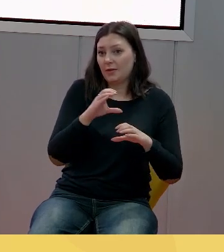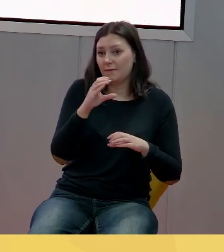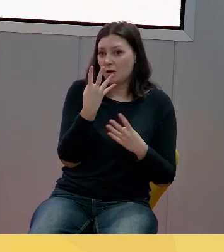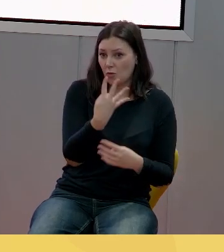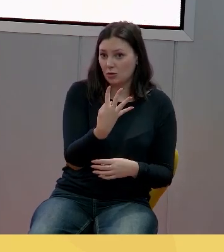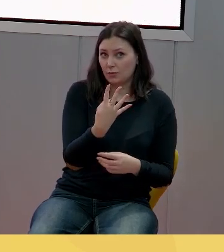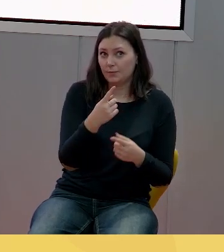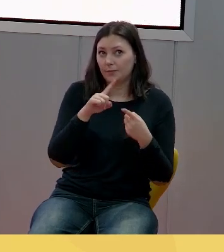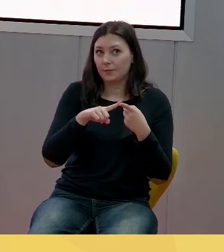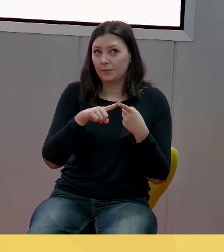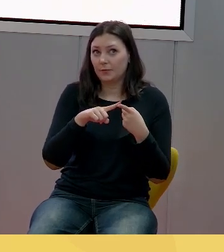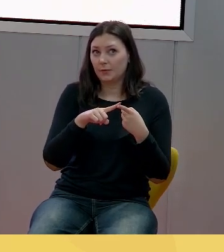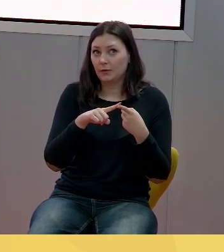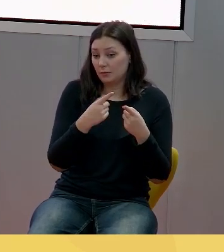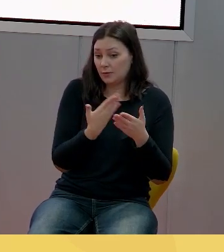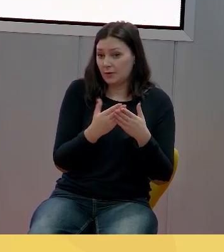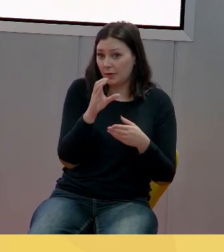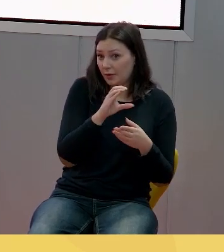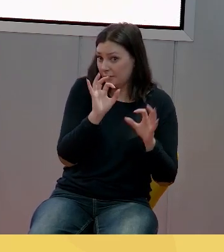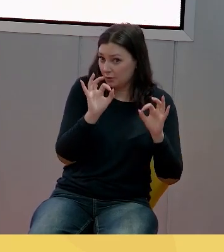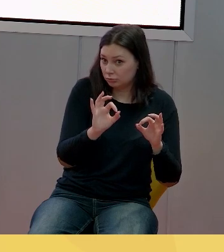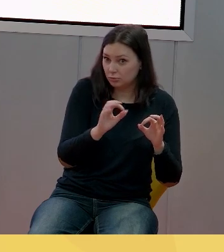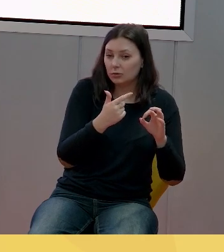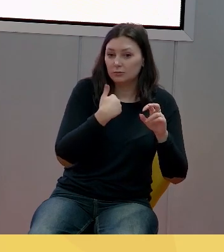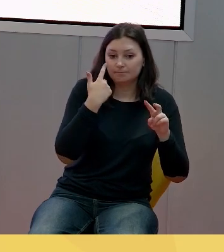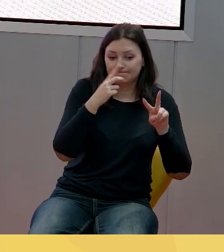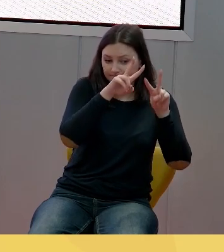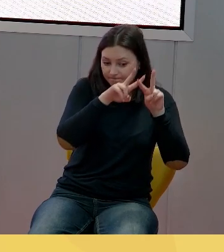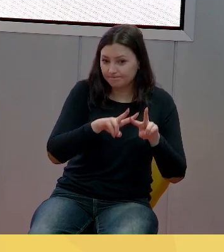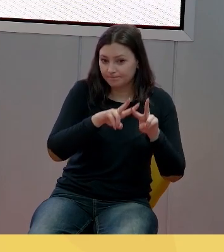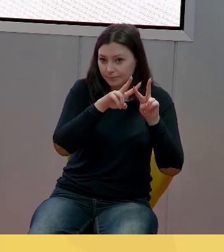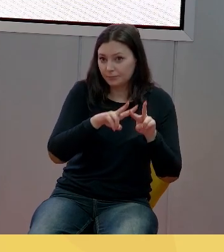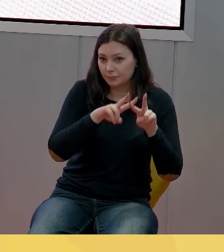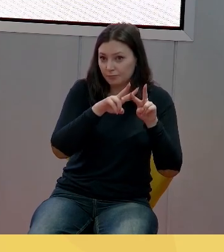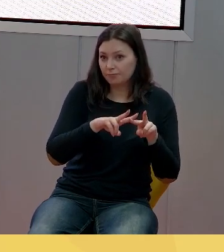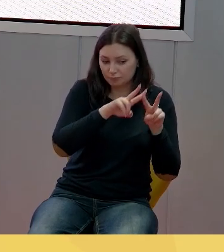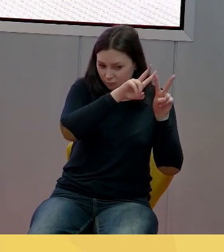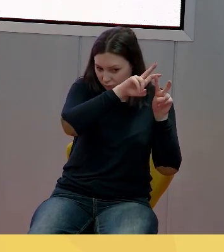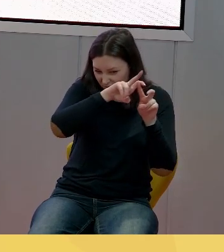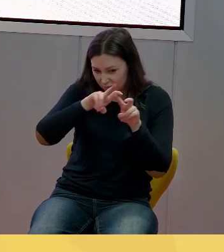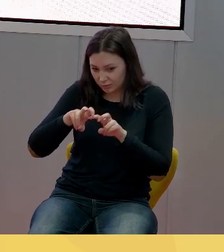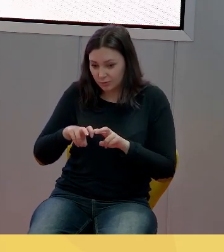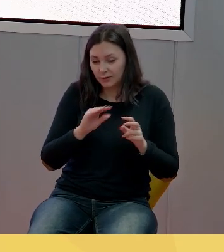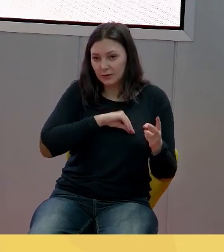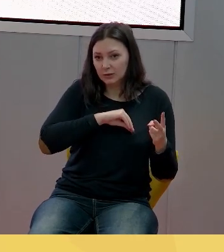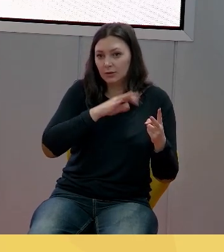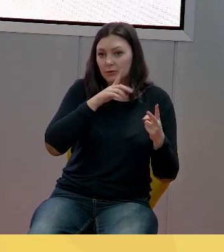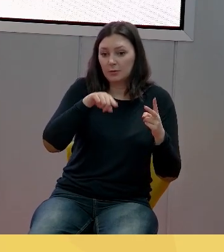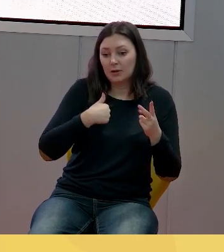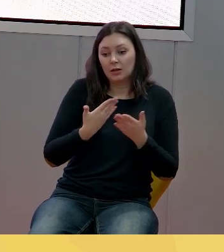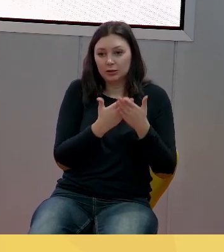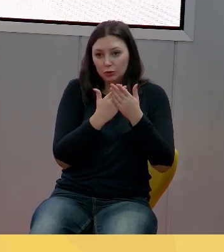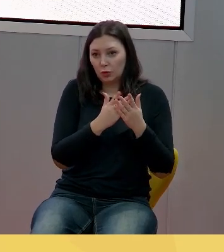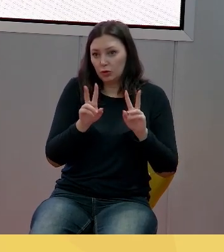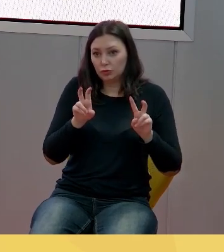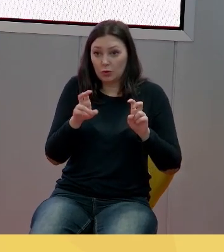evidencia de literatura científica en sí, que ha analizado con revisiones sistemáticas y también con sus propios estudios de la